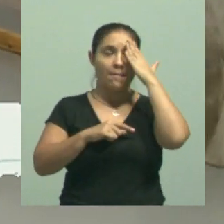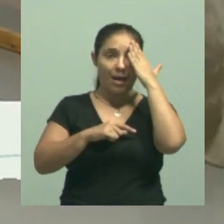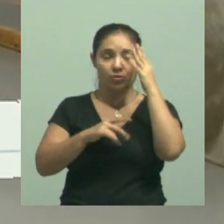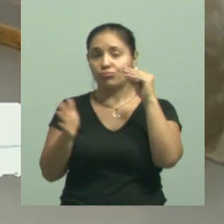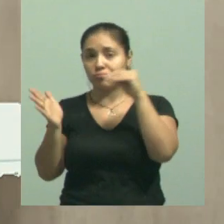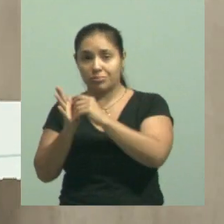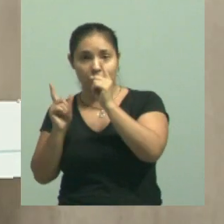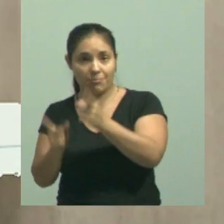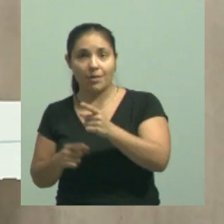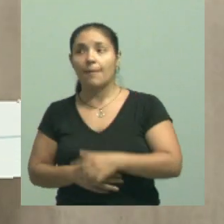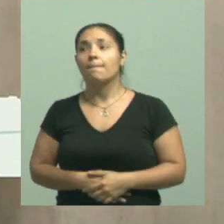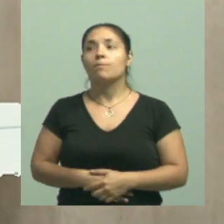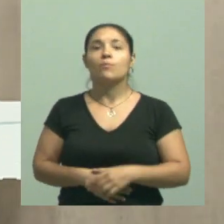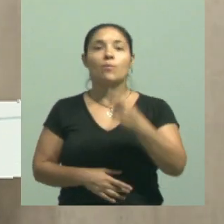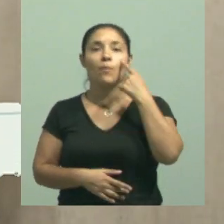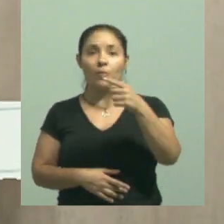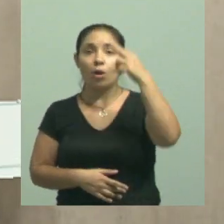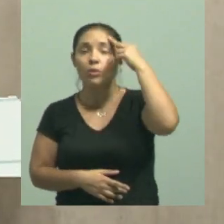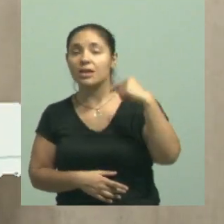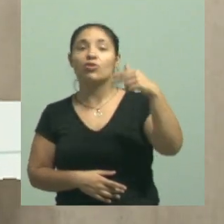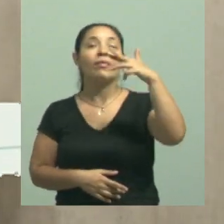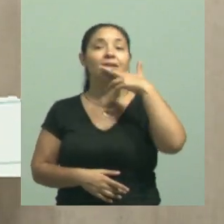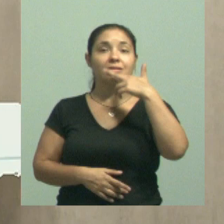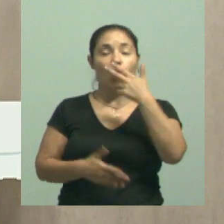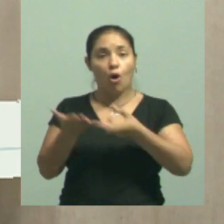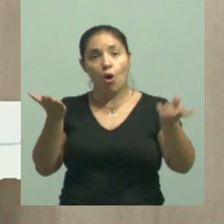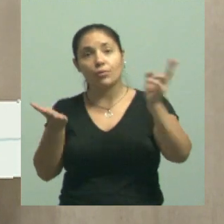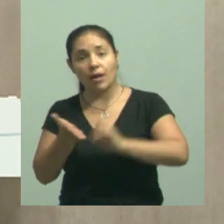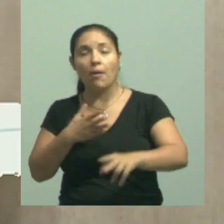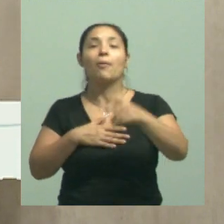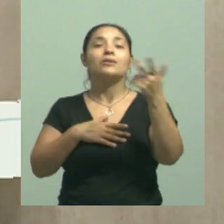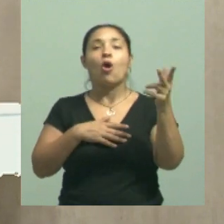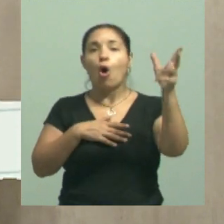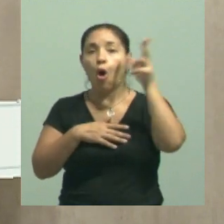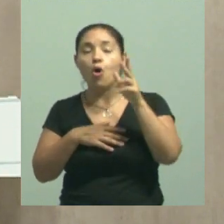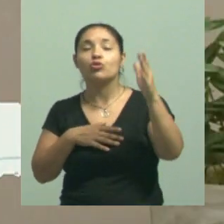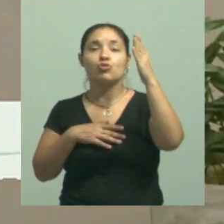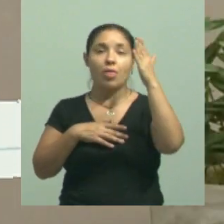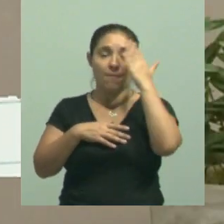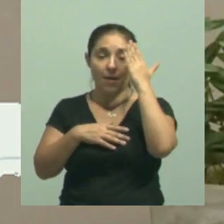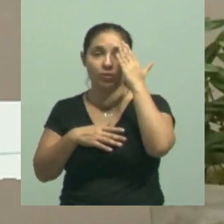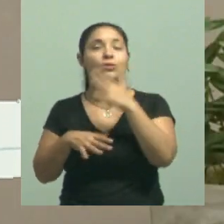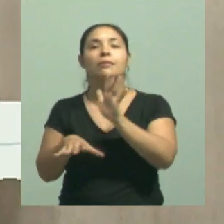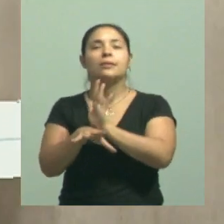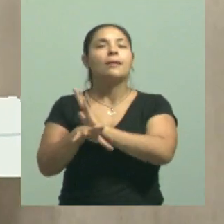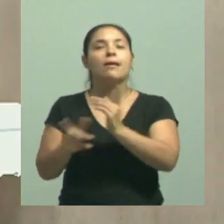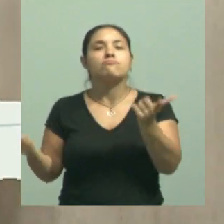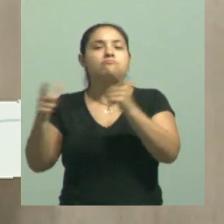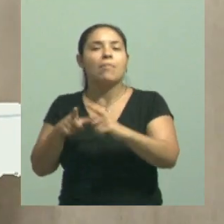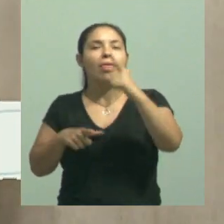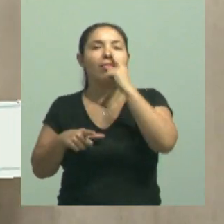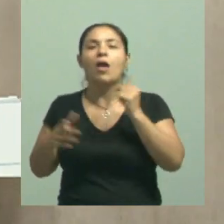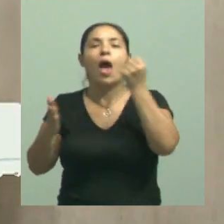febrero, y en 1917 retomaron el 8M como una jornada de lucha también por